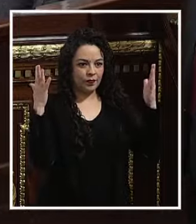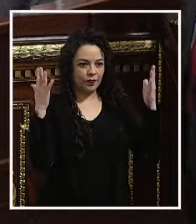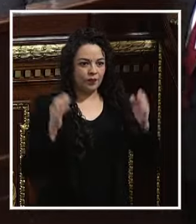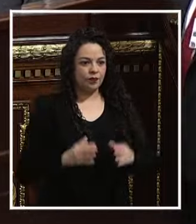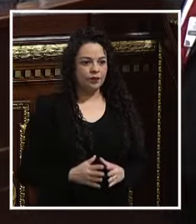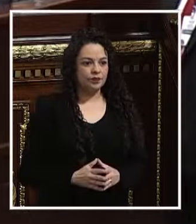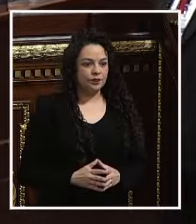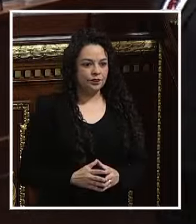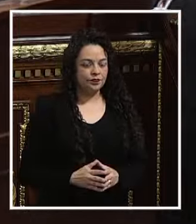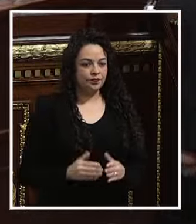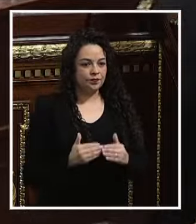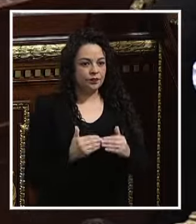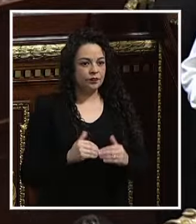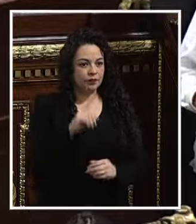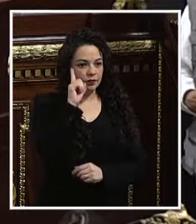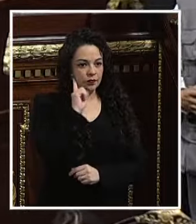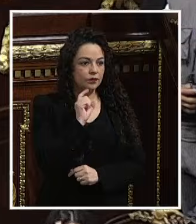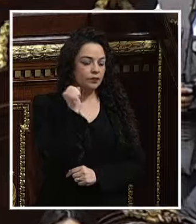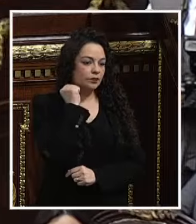A la senadora